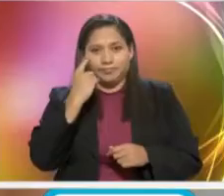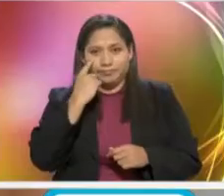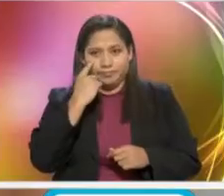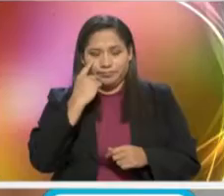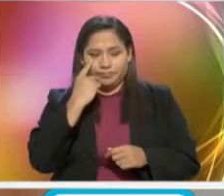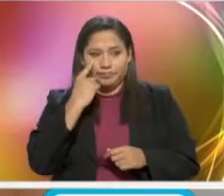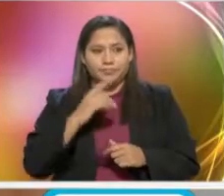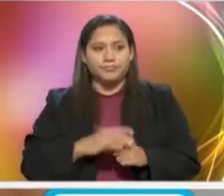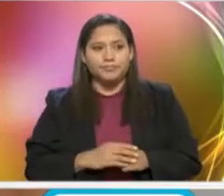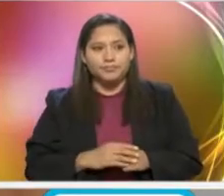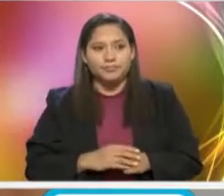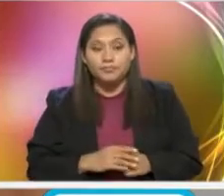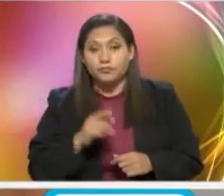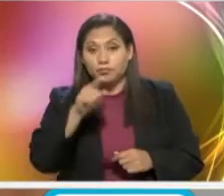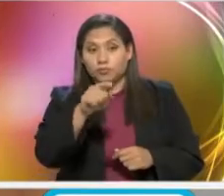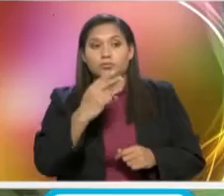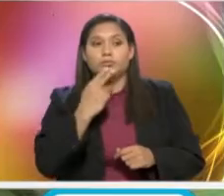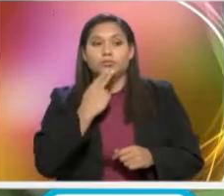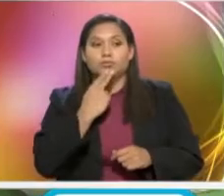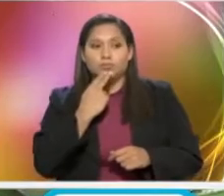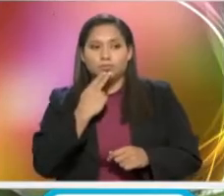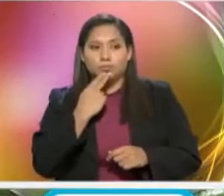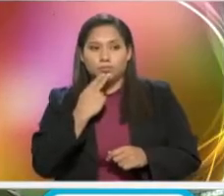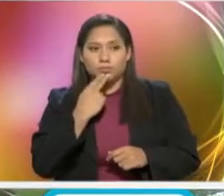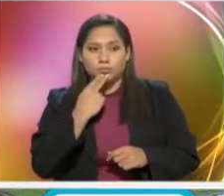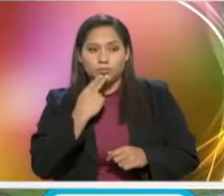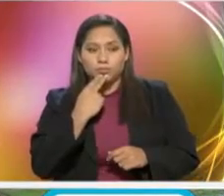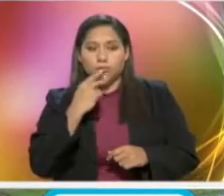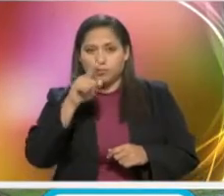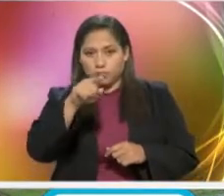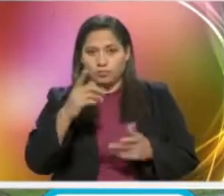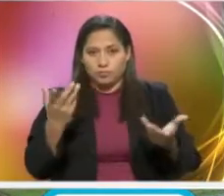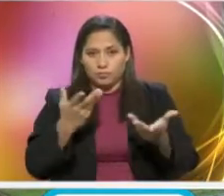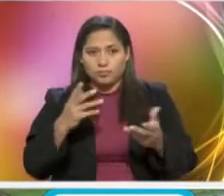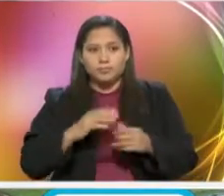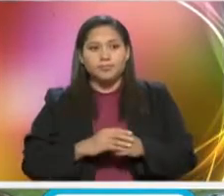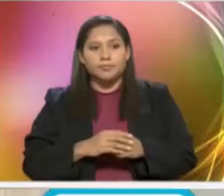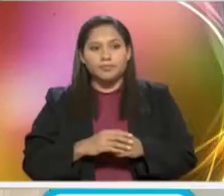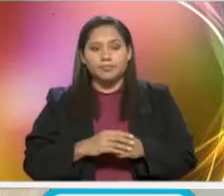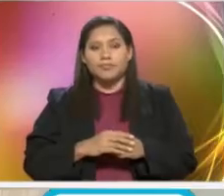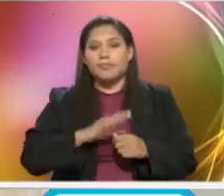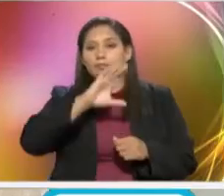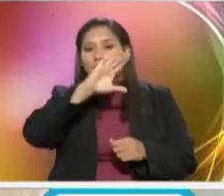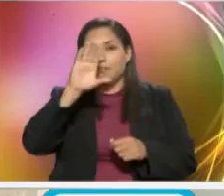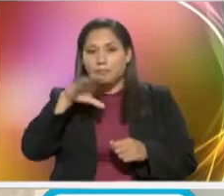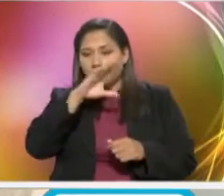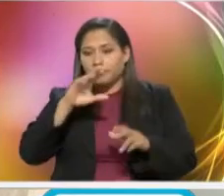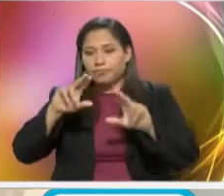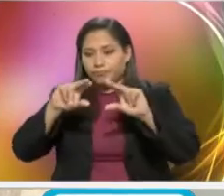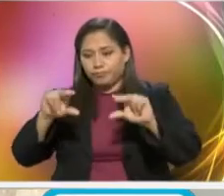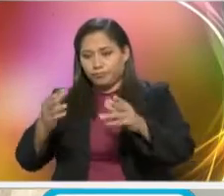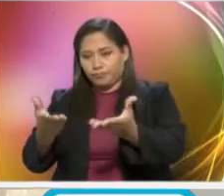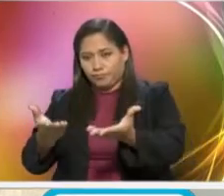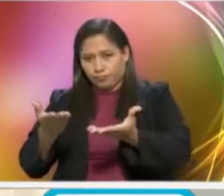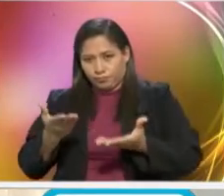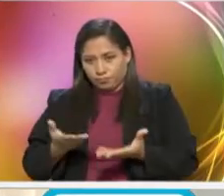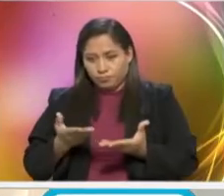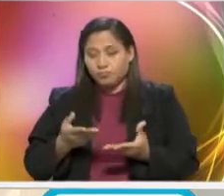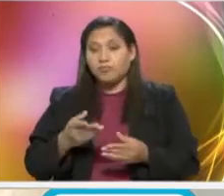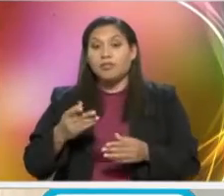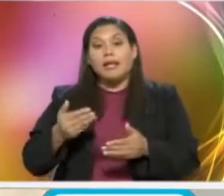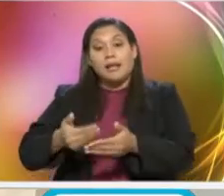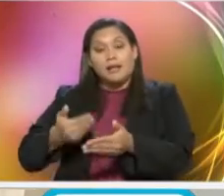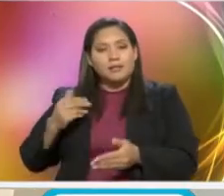es, justo cuando vayan a utilizar, cuando lo vayan a hacer, sacan el mango del congelador, no lo hagan antes porque lo que queremos es que quede